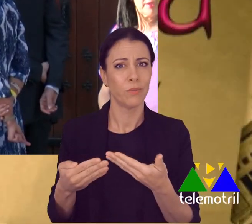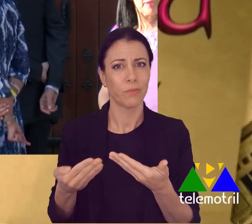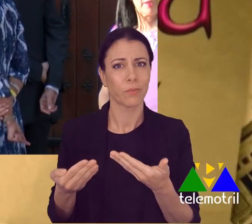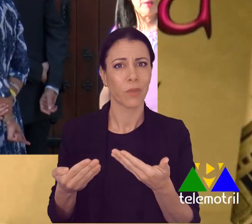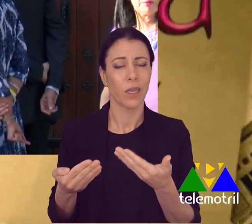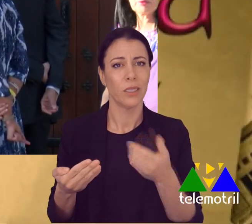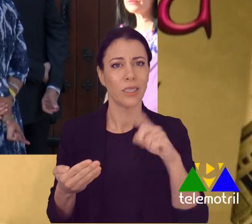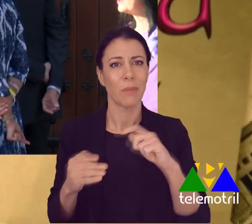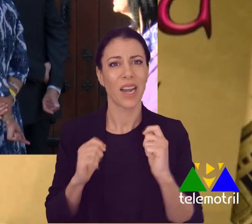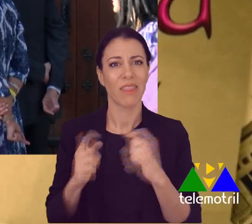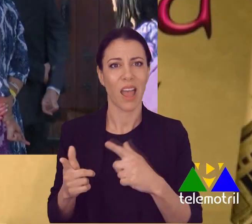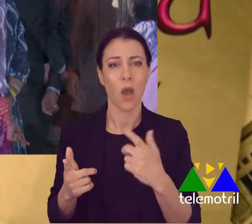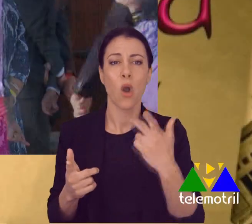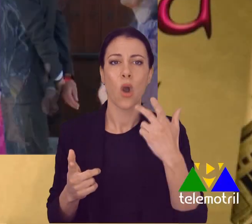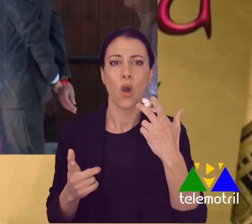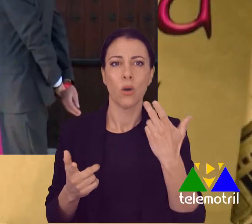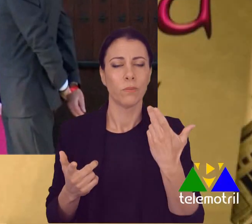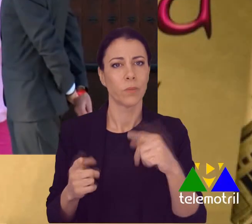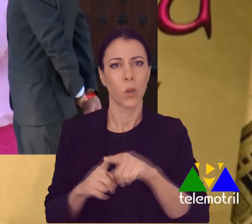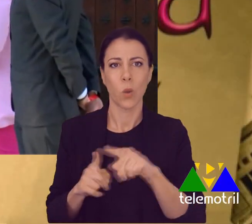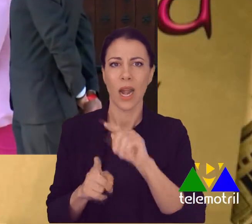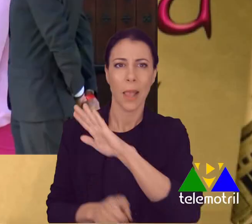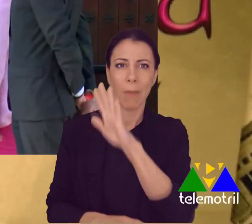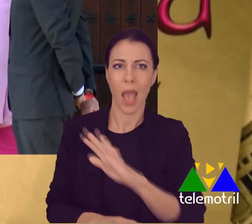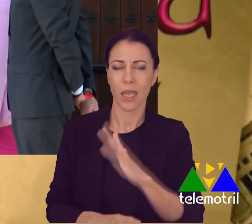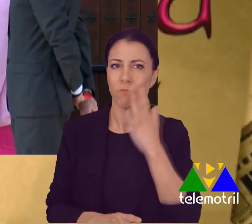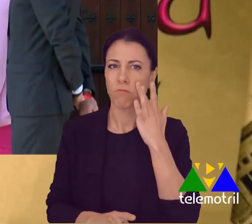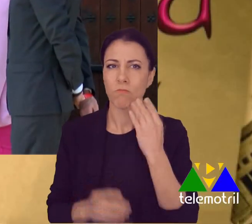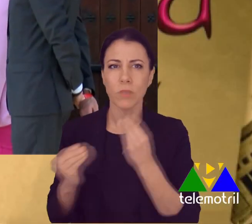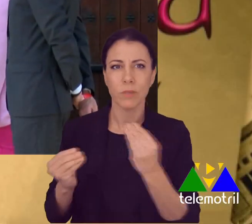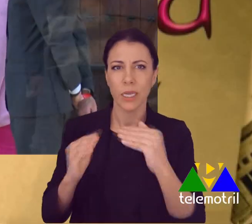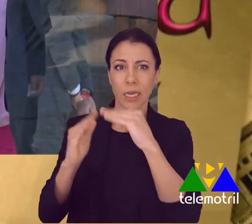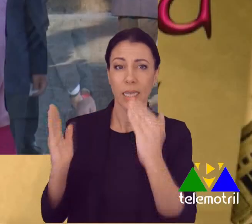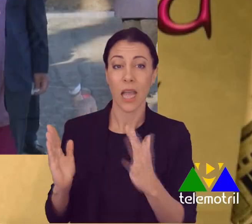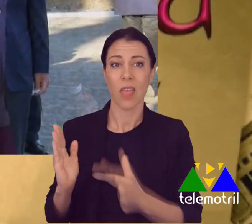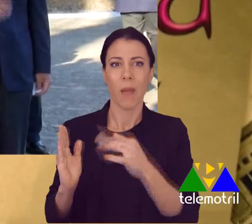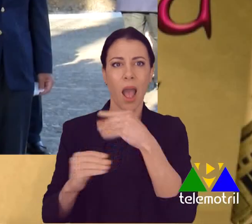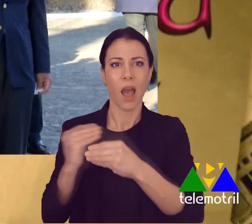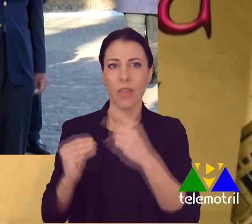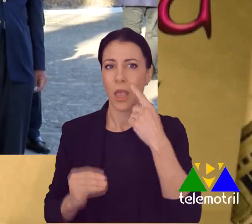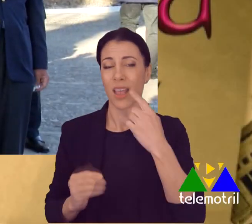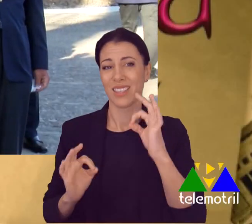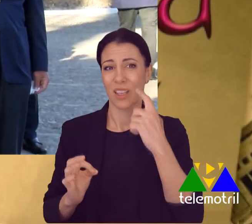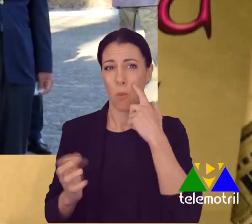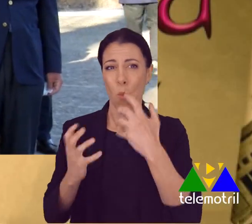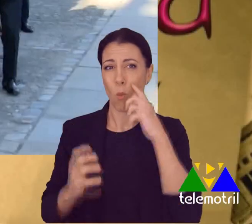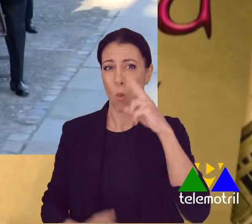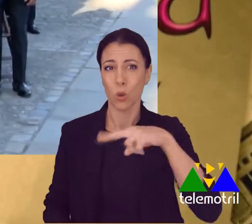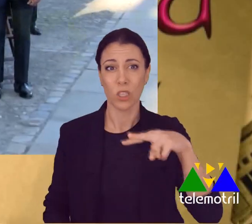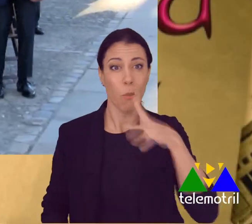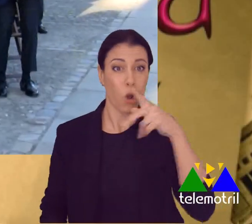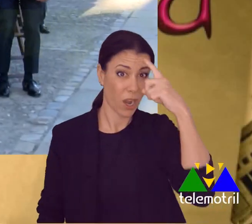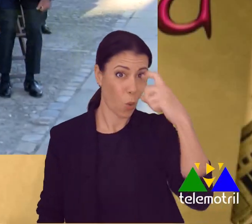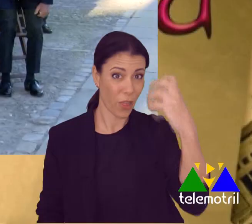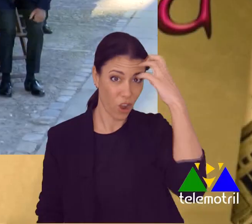bueno, se le ha dado un lavado de cara bastante importante a Villastrida, se ha hecho el museo en recuerdo, lógicamente, del rey